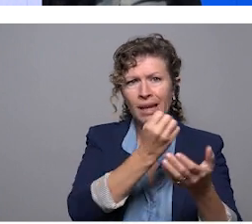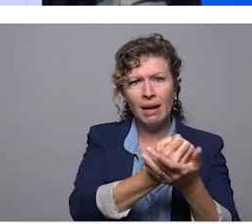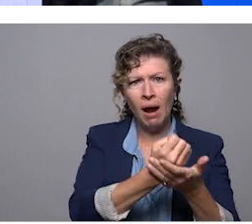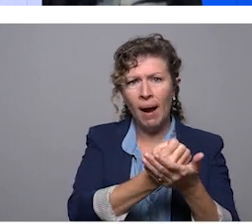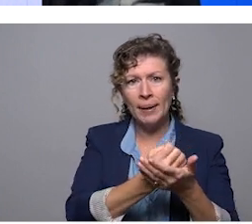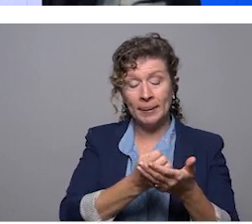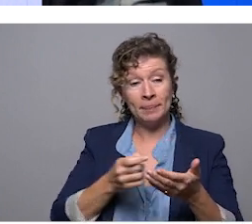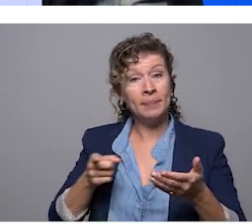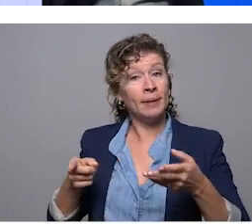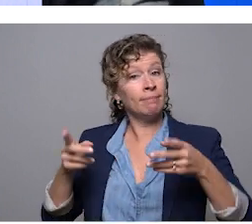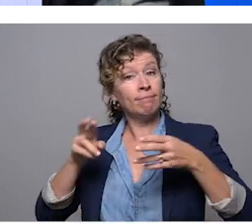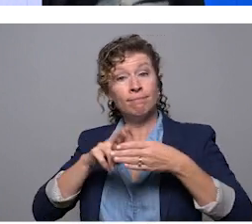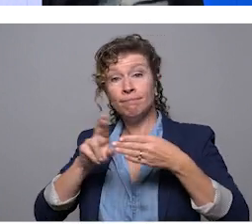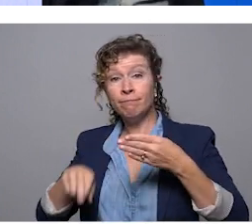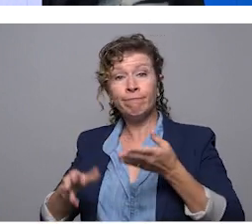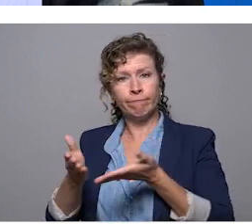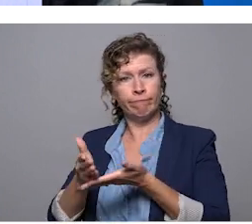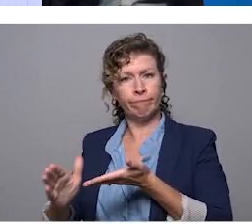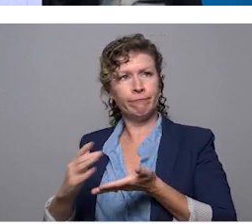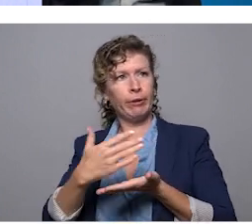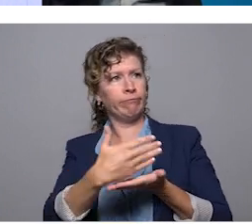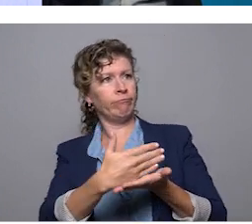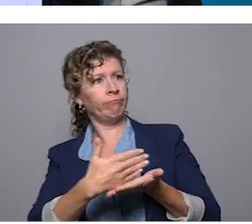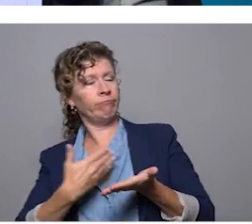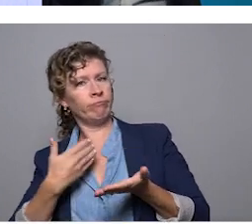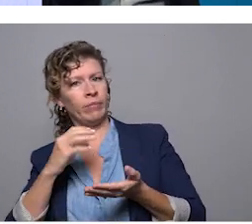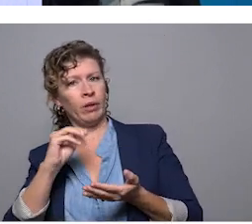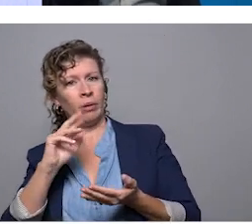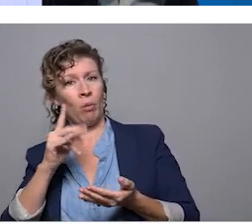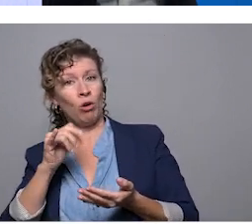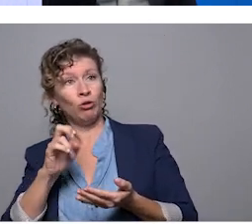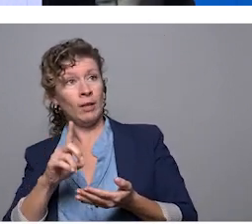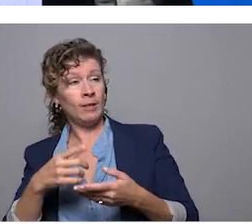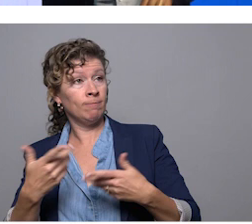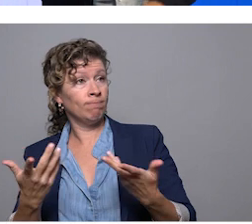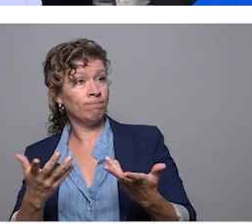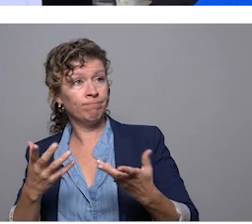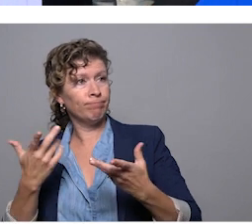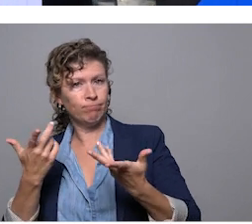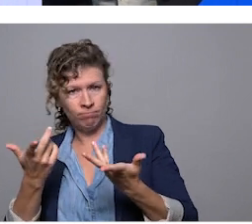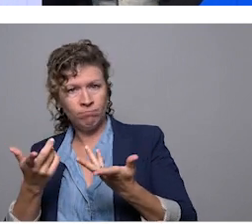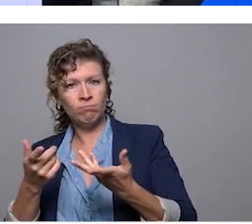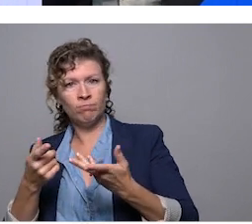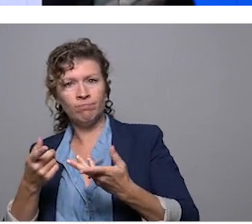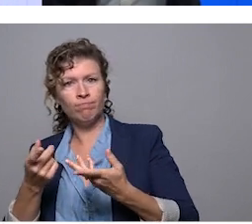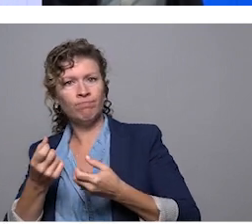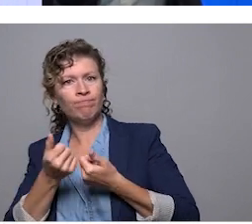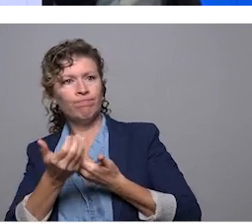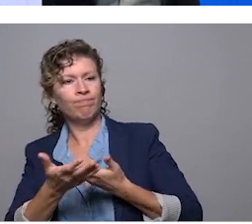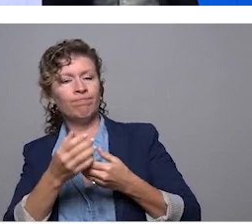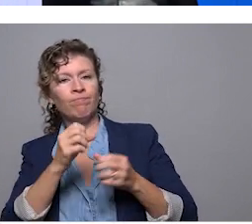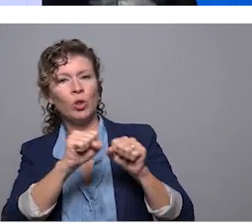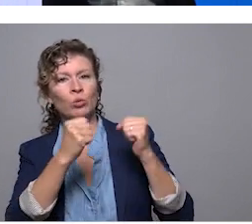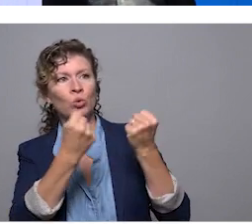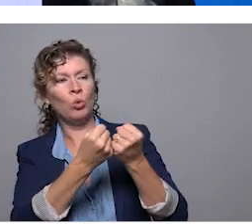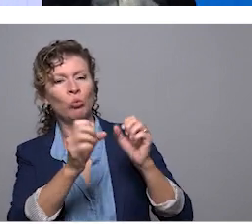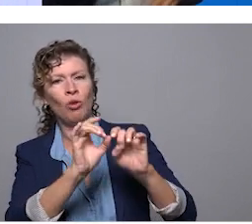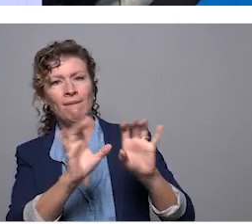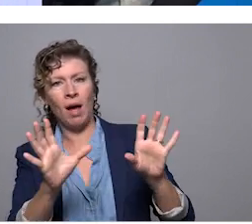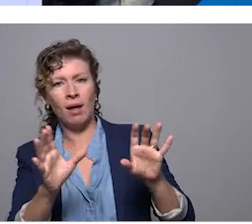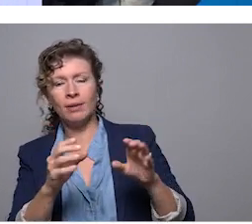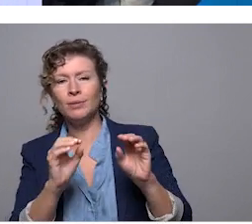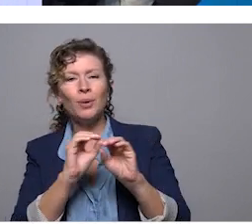del lumpen y de la violencia social ningún negocio prospera allí pero qué es de la